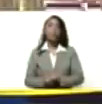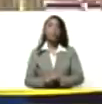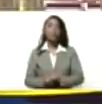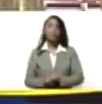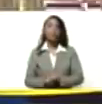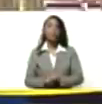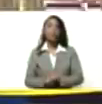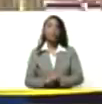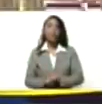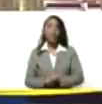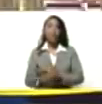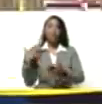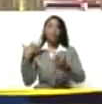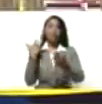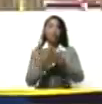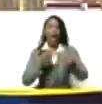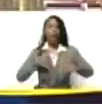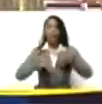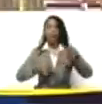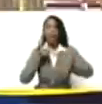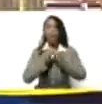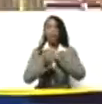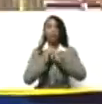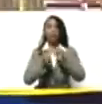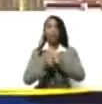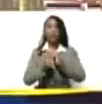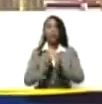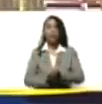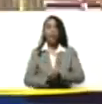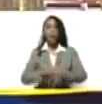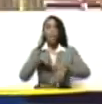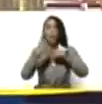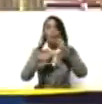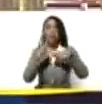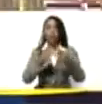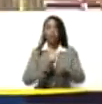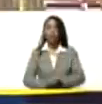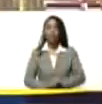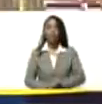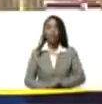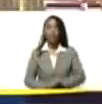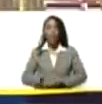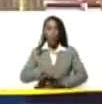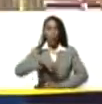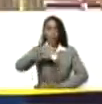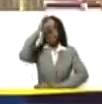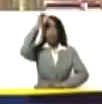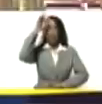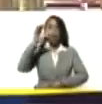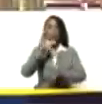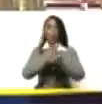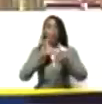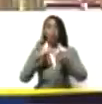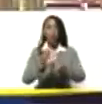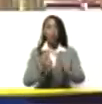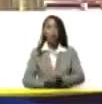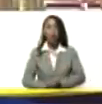una secuencia de eventos deportivos políticos espirituales culturales